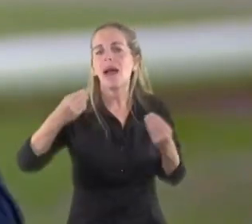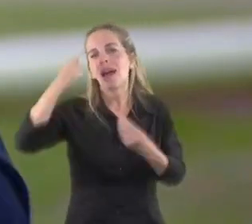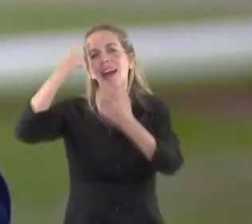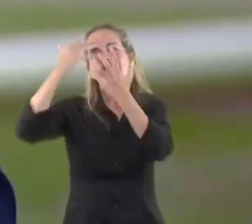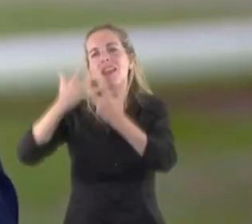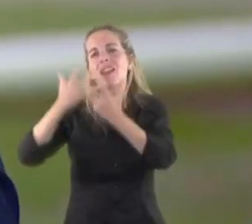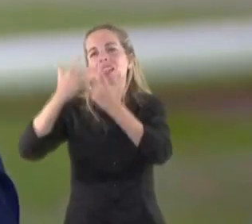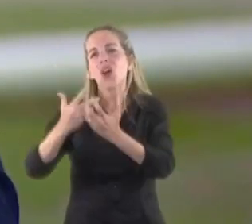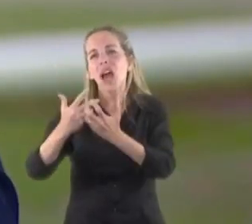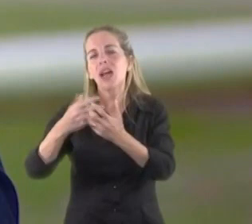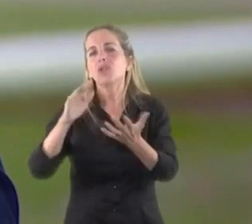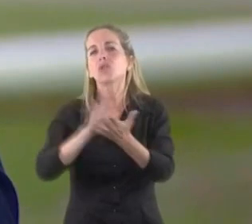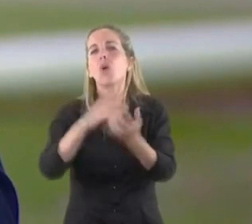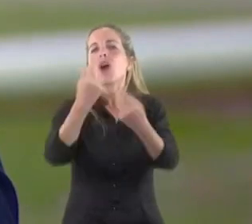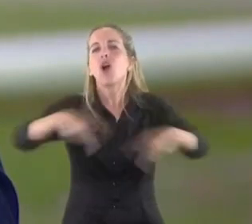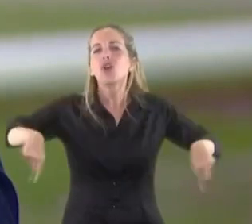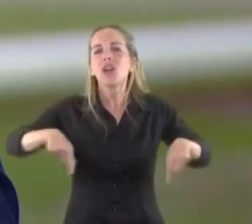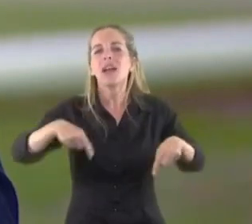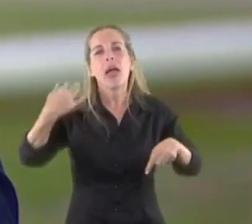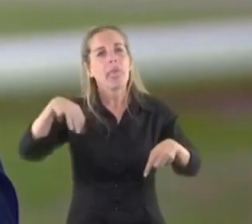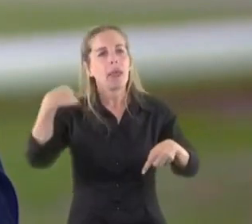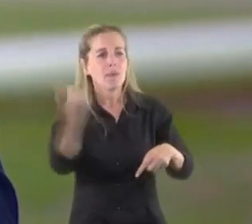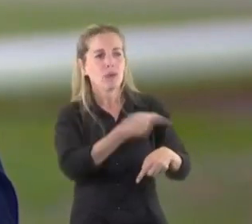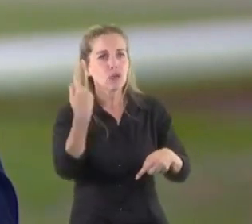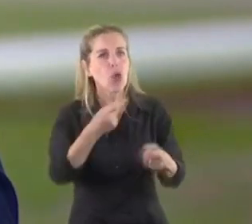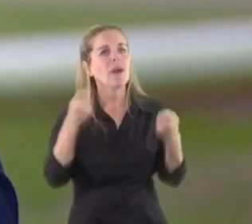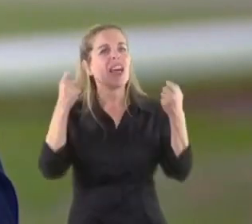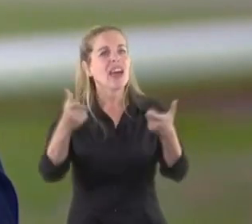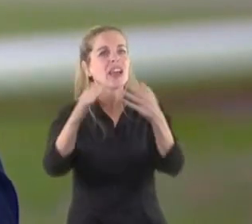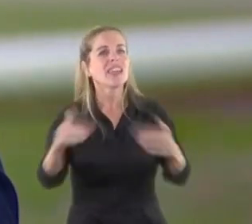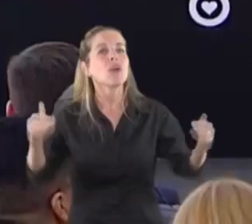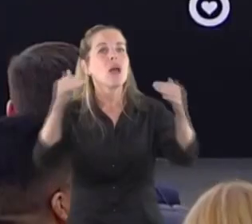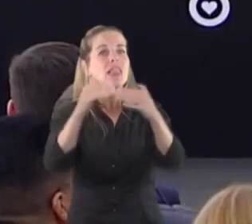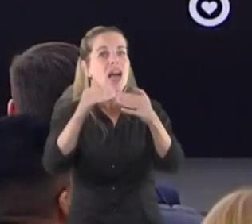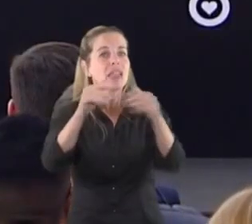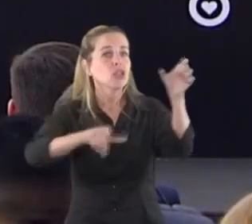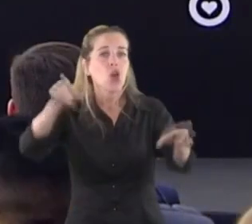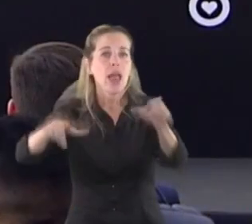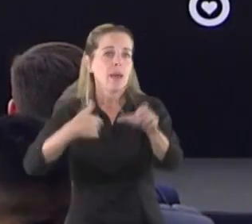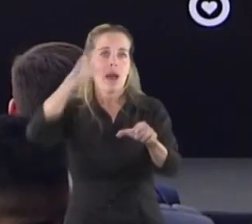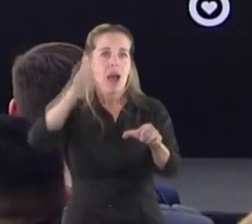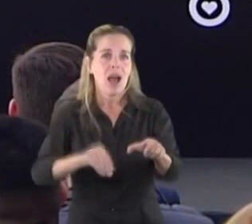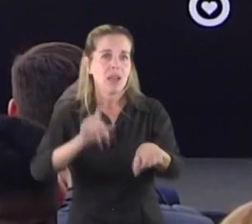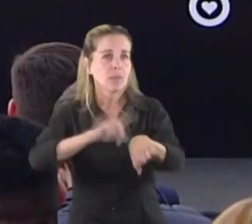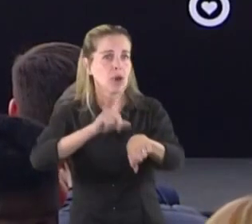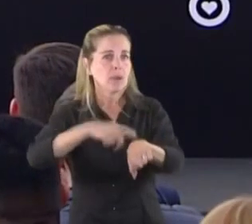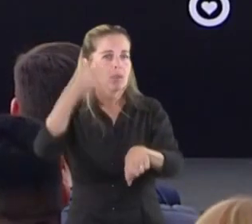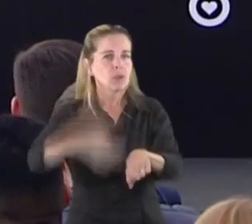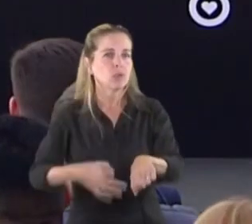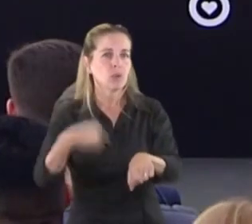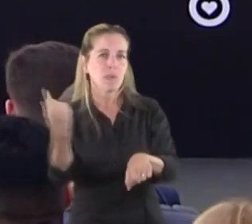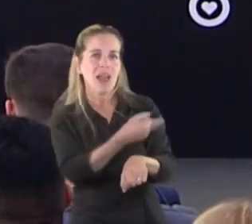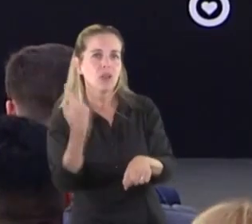lo que debemos hacer para llevar igualdad a todos los rincones de la Argentina. Es un buen momento para darnos